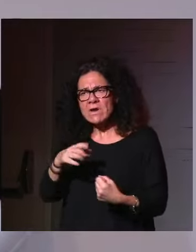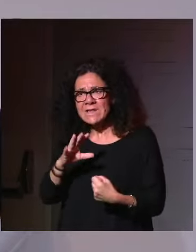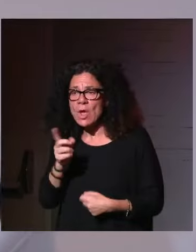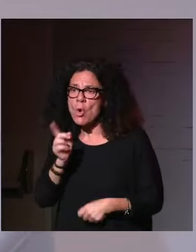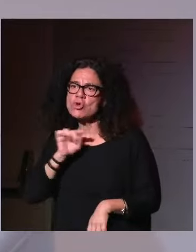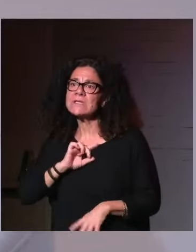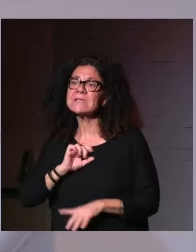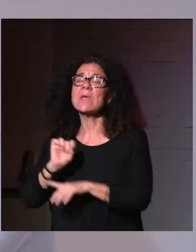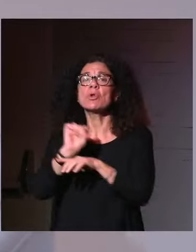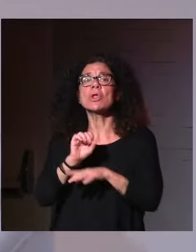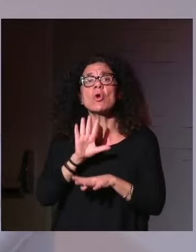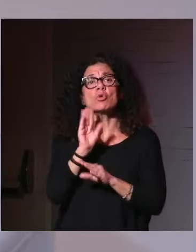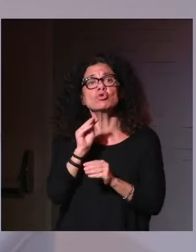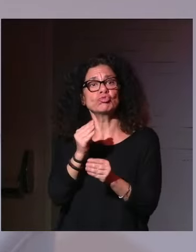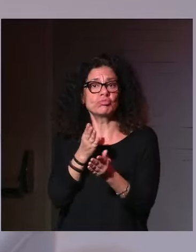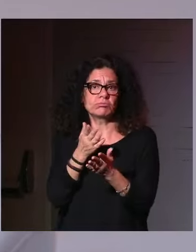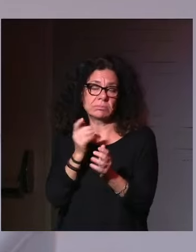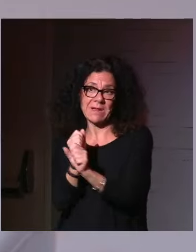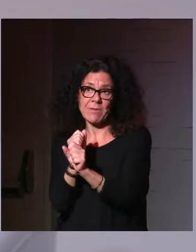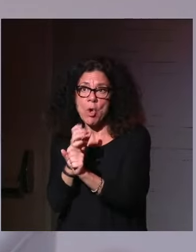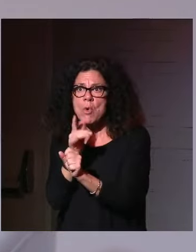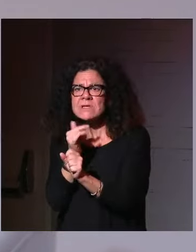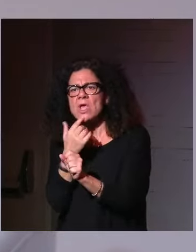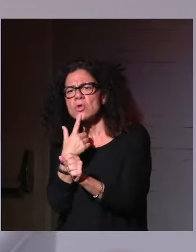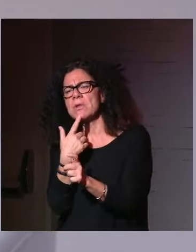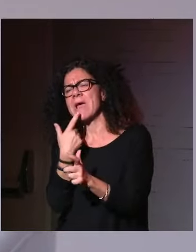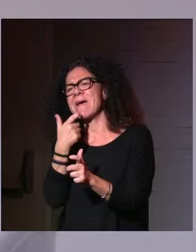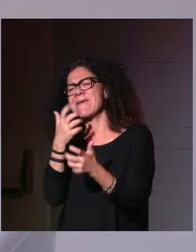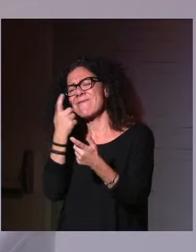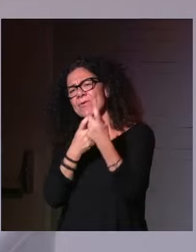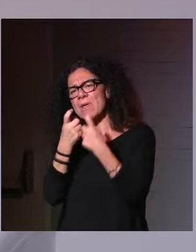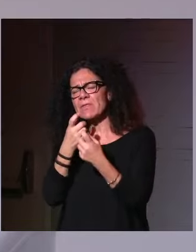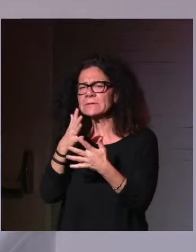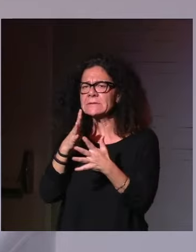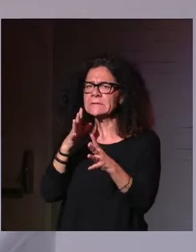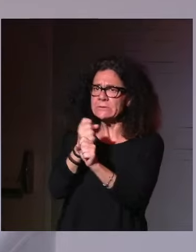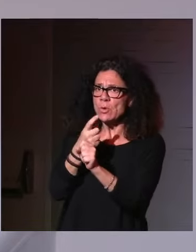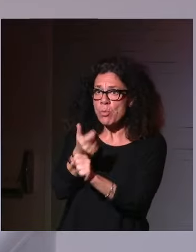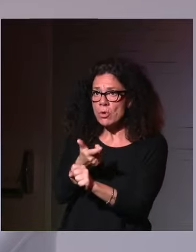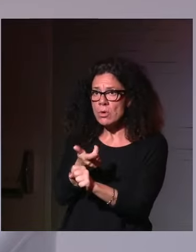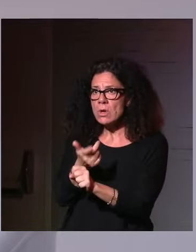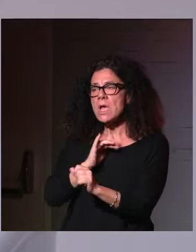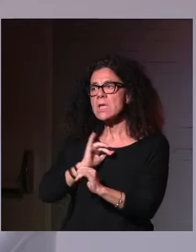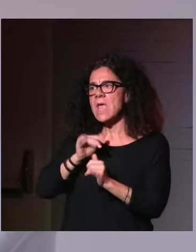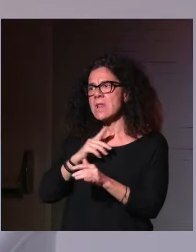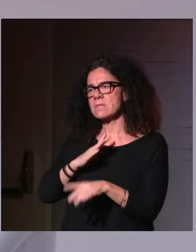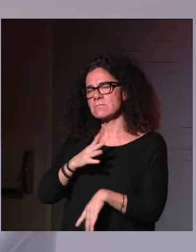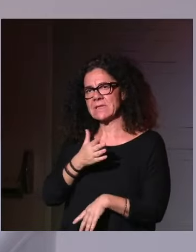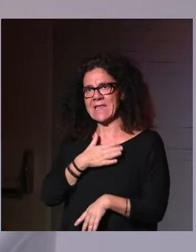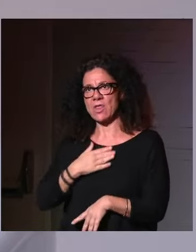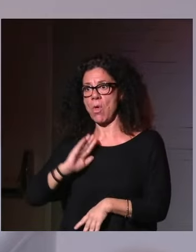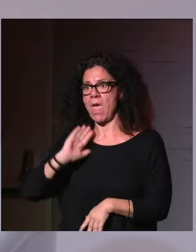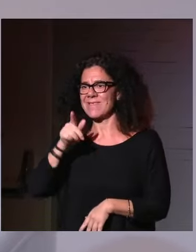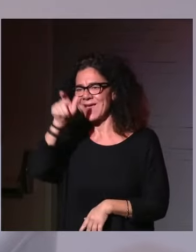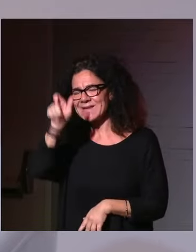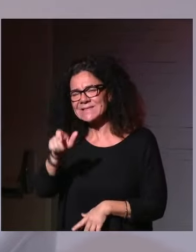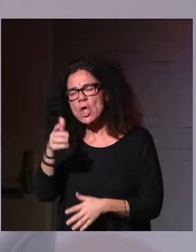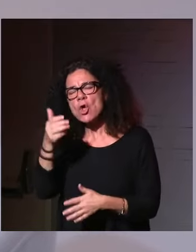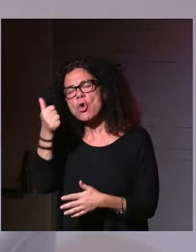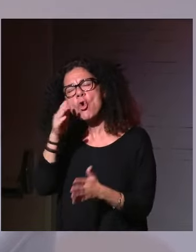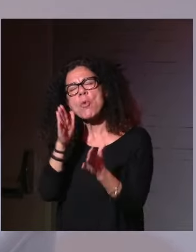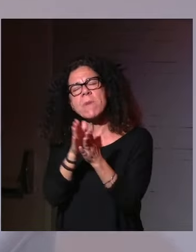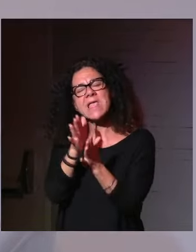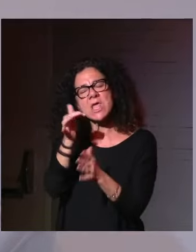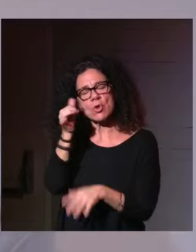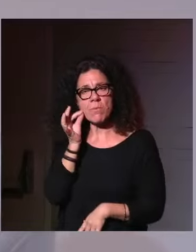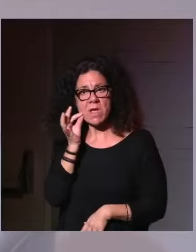sienta protegido por su medio cuando ha habido un malentendido una información y alguien ha decidido atacar a ese compañero a esa compañera la situación